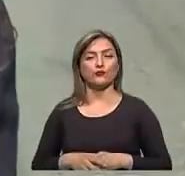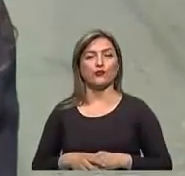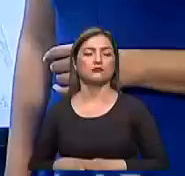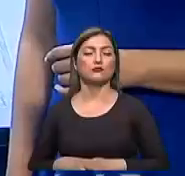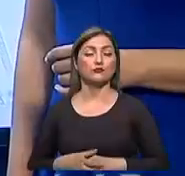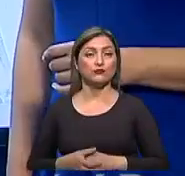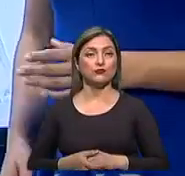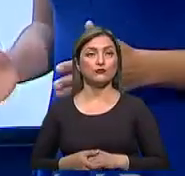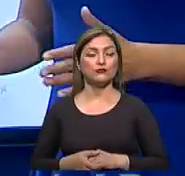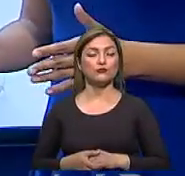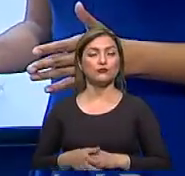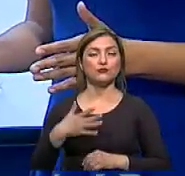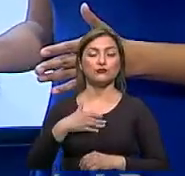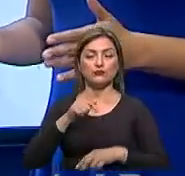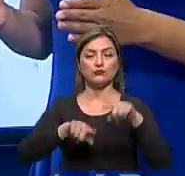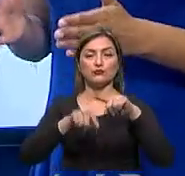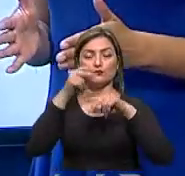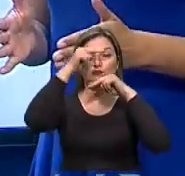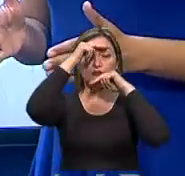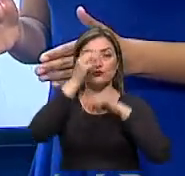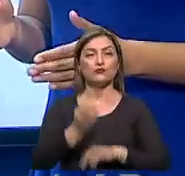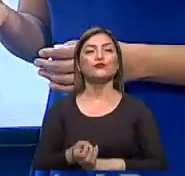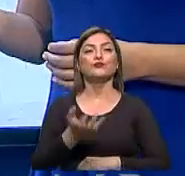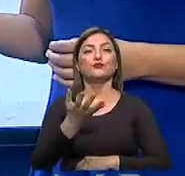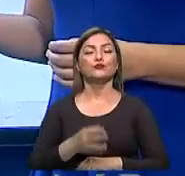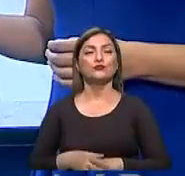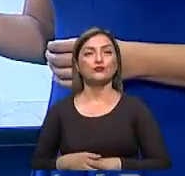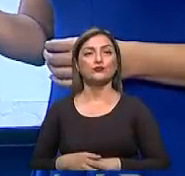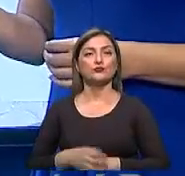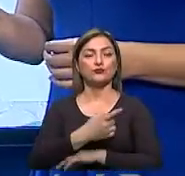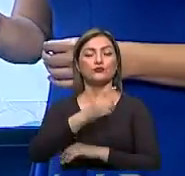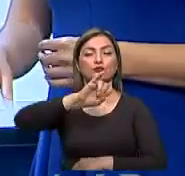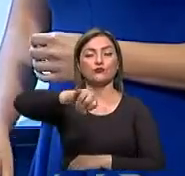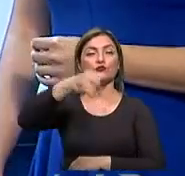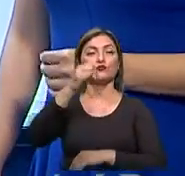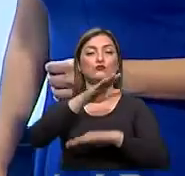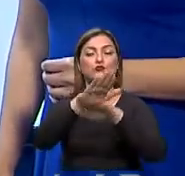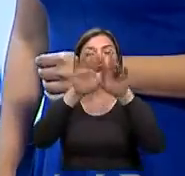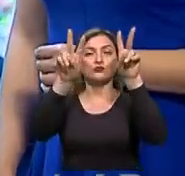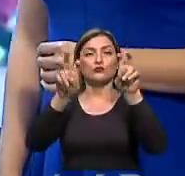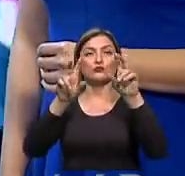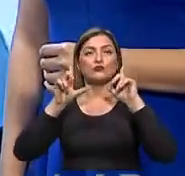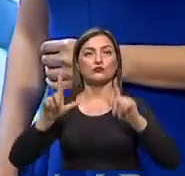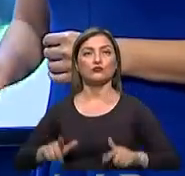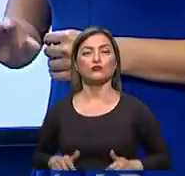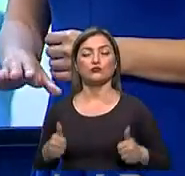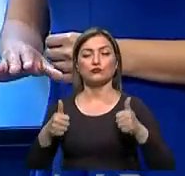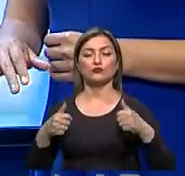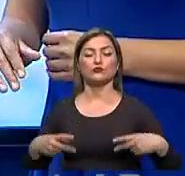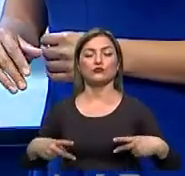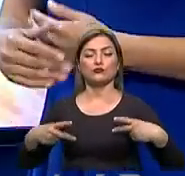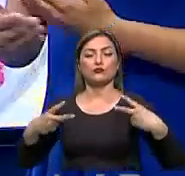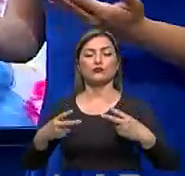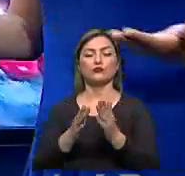Bien. ¿Qué tal, amigos televidentes? Muy buenos días. Ya es jueves y es momento de hablar de temas de salud en Vive Bien. Hoy,